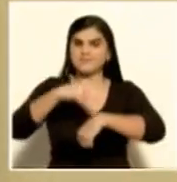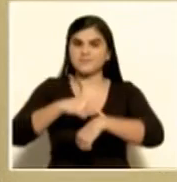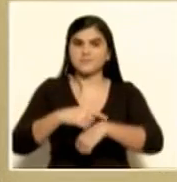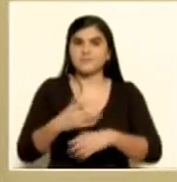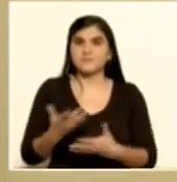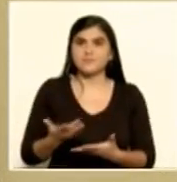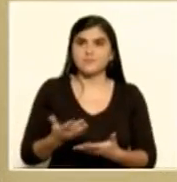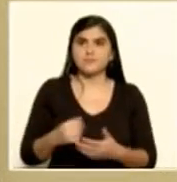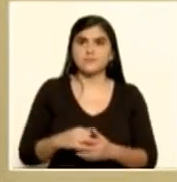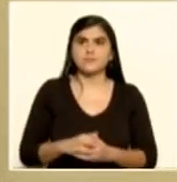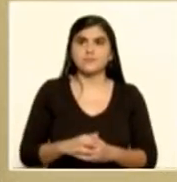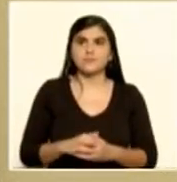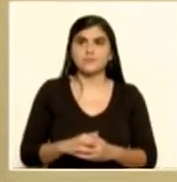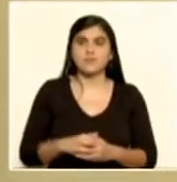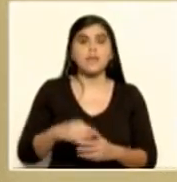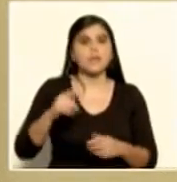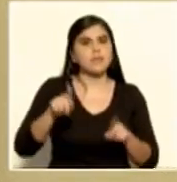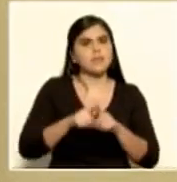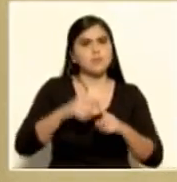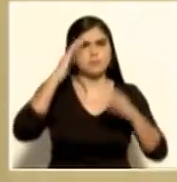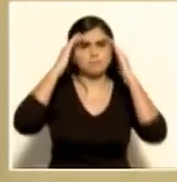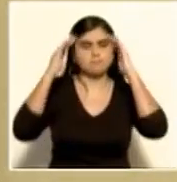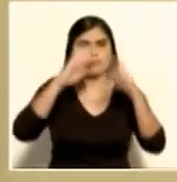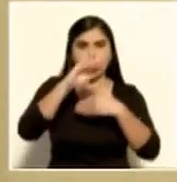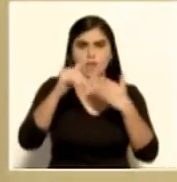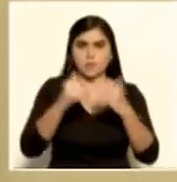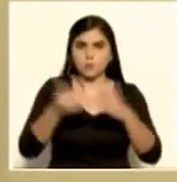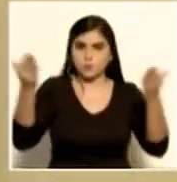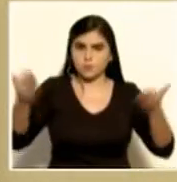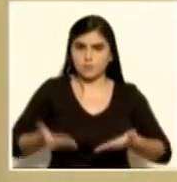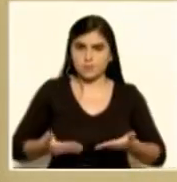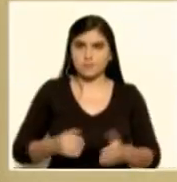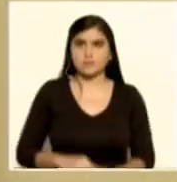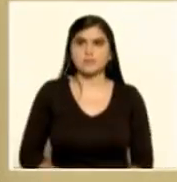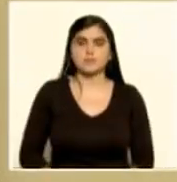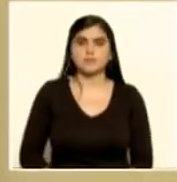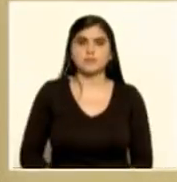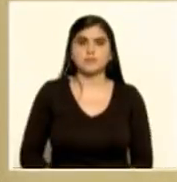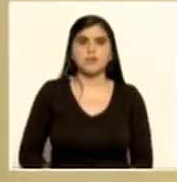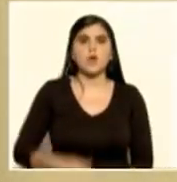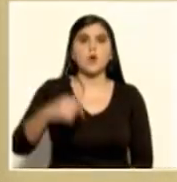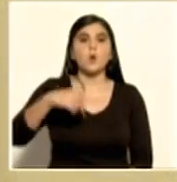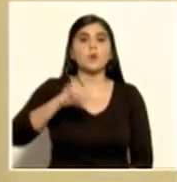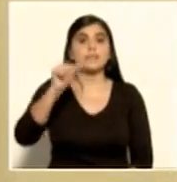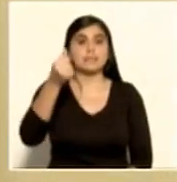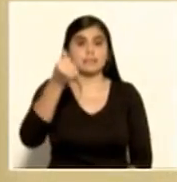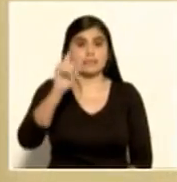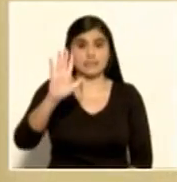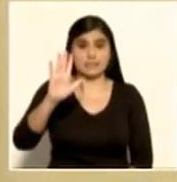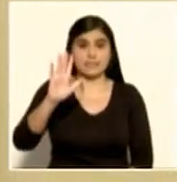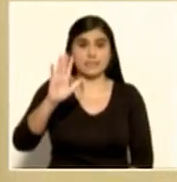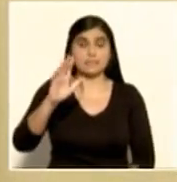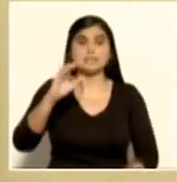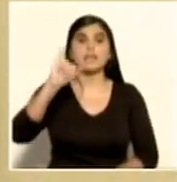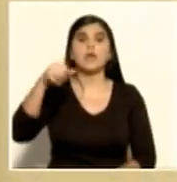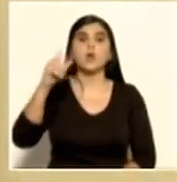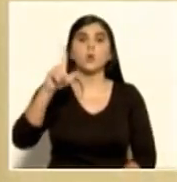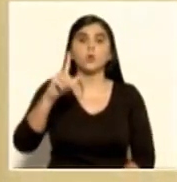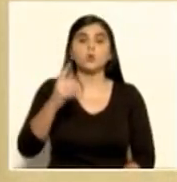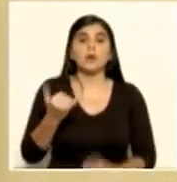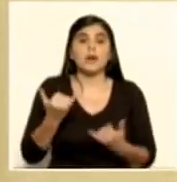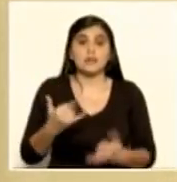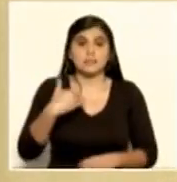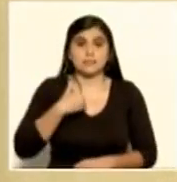Y un saludo también obviamente a todos los presentes y los que están siguiendo la transmisión. Hoy es 10 de julio y tenemos un registro